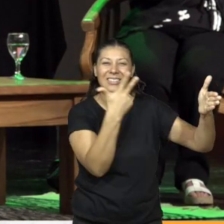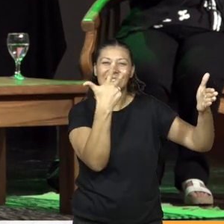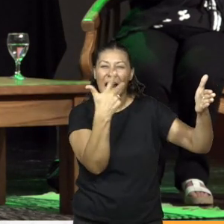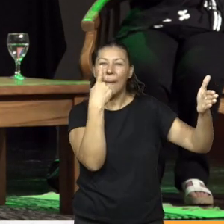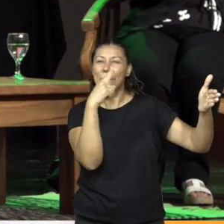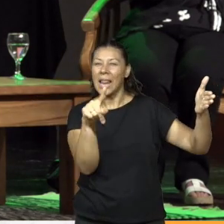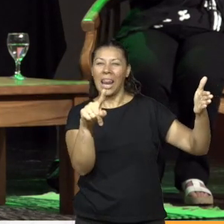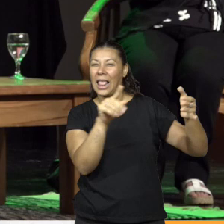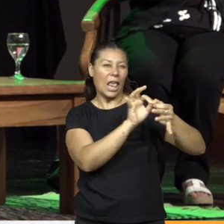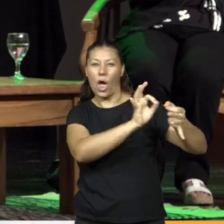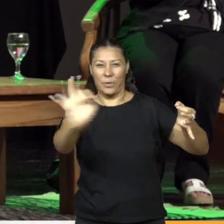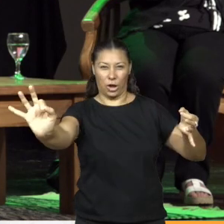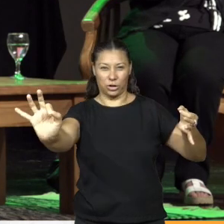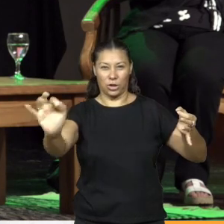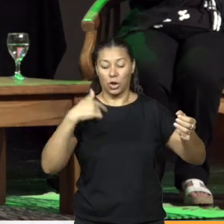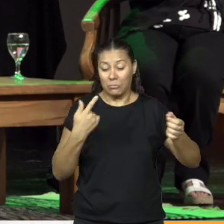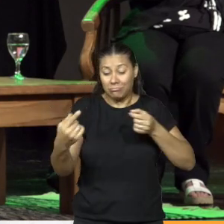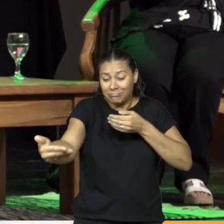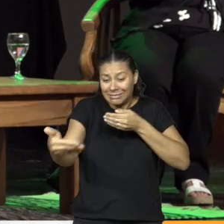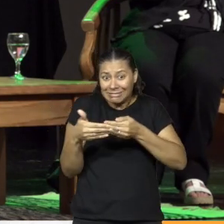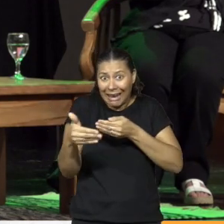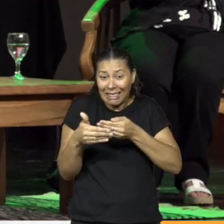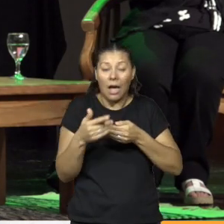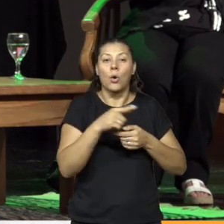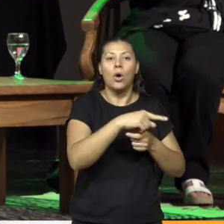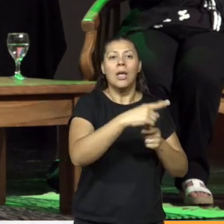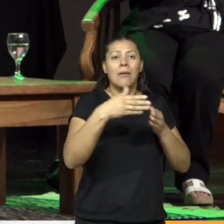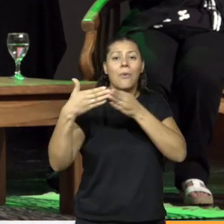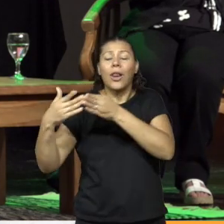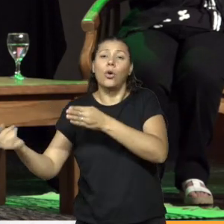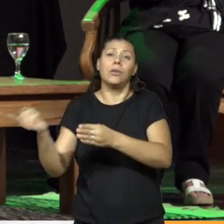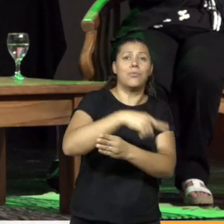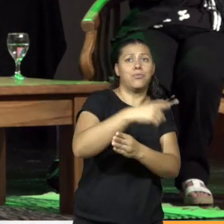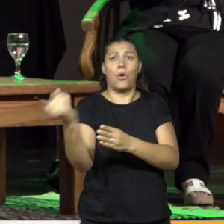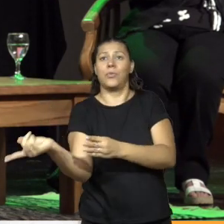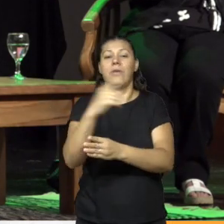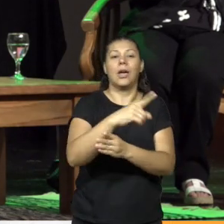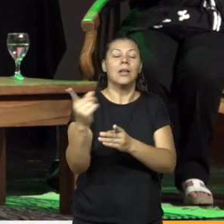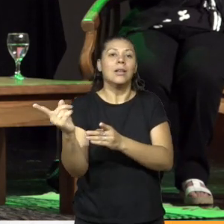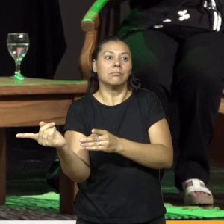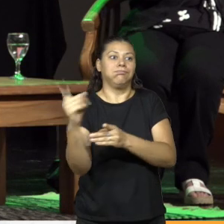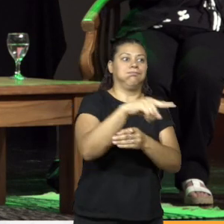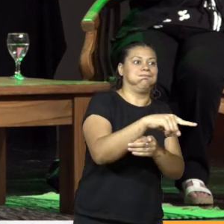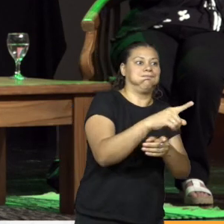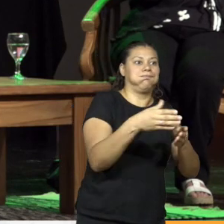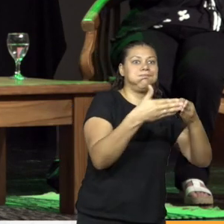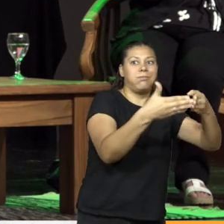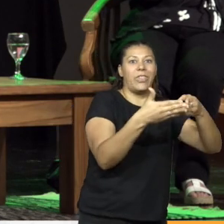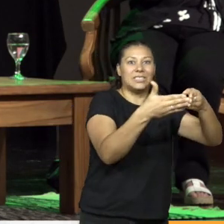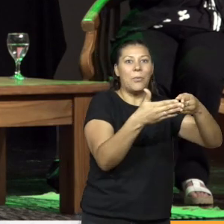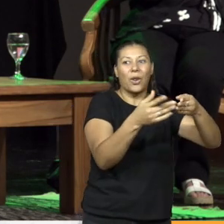iban y volvían, la verdad que el desembarco de los residuos costaba